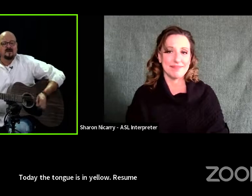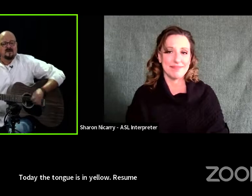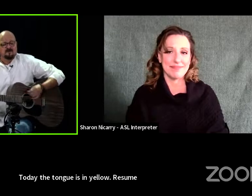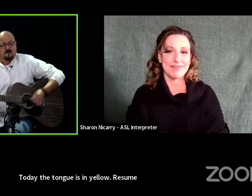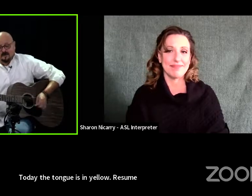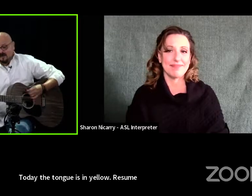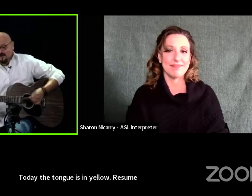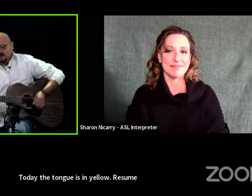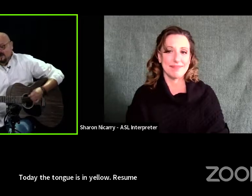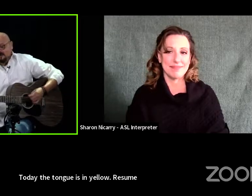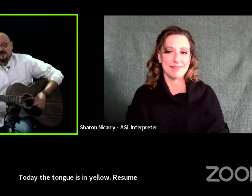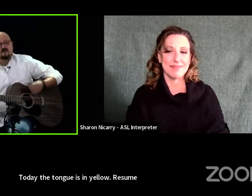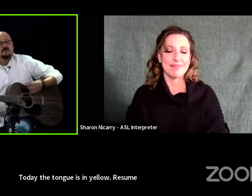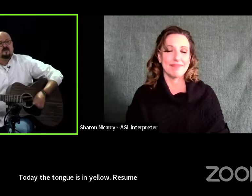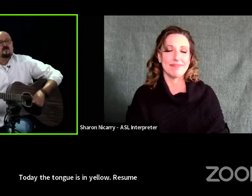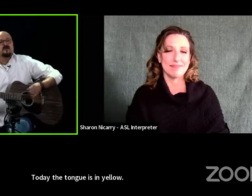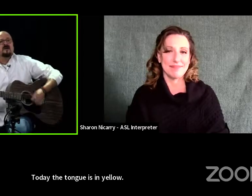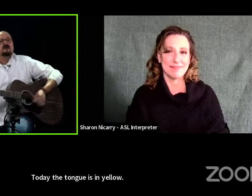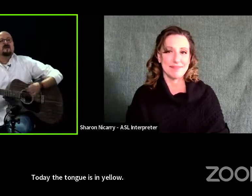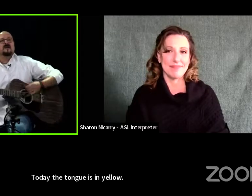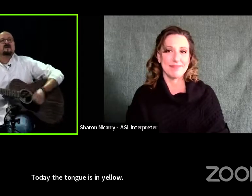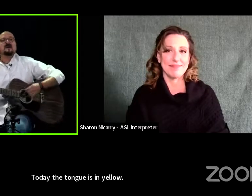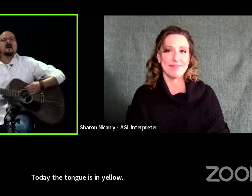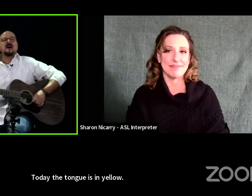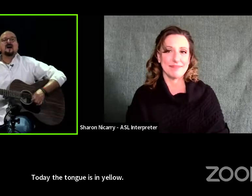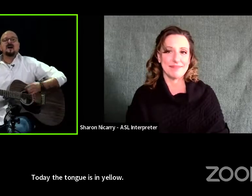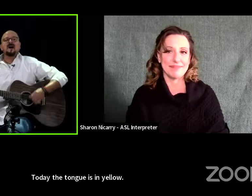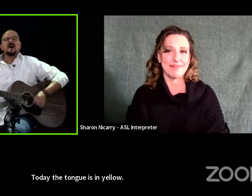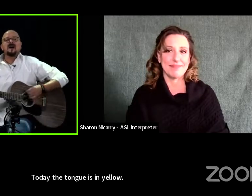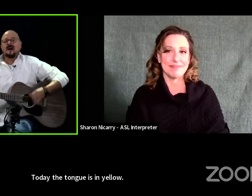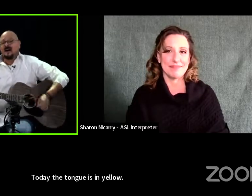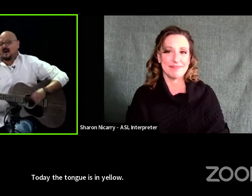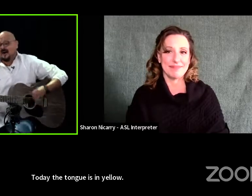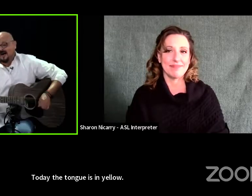importaba, porque tu desprecio es con lo que me